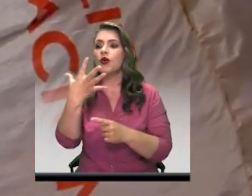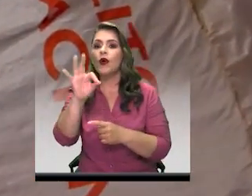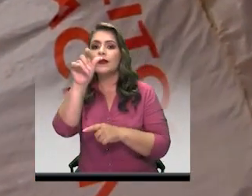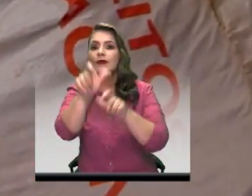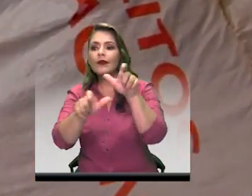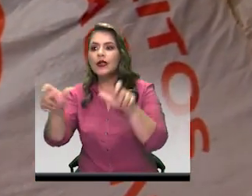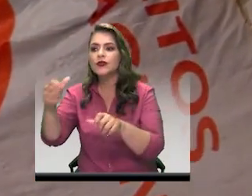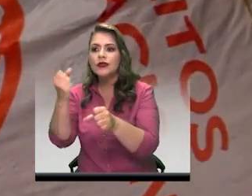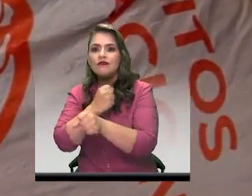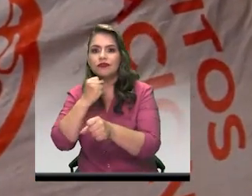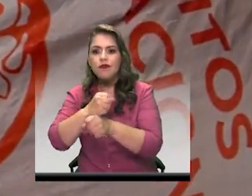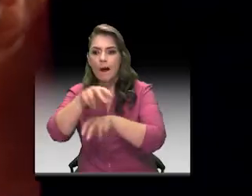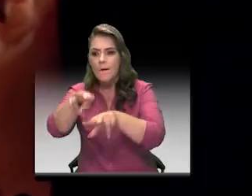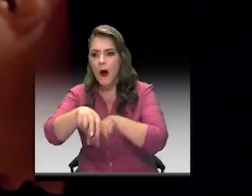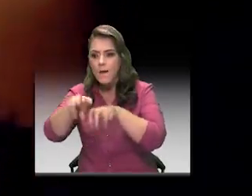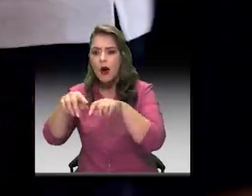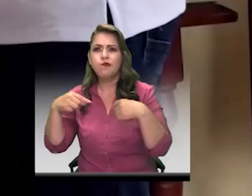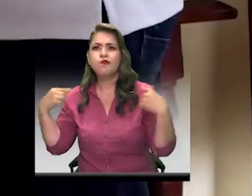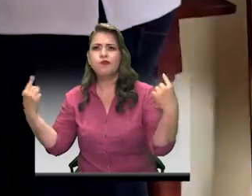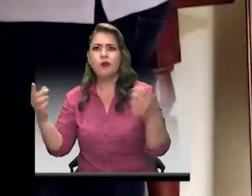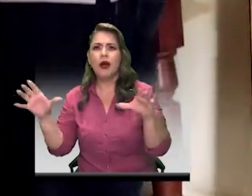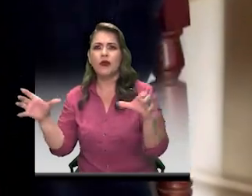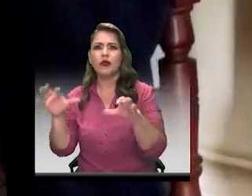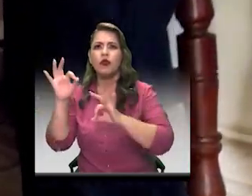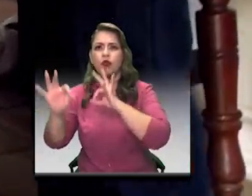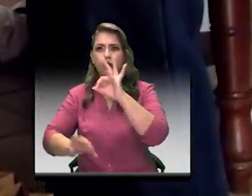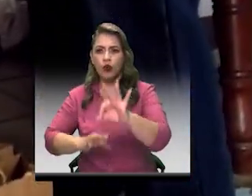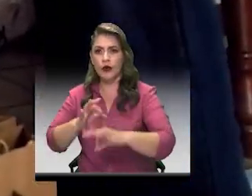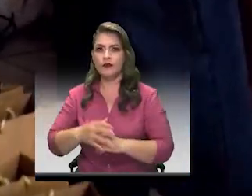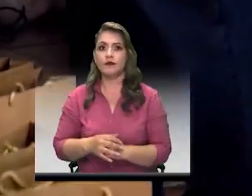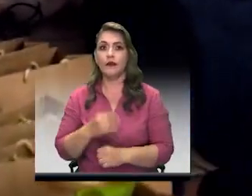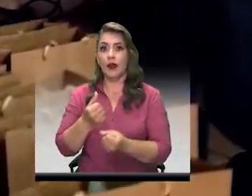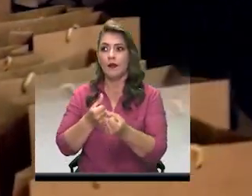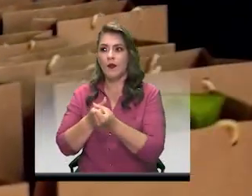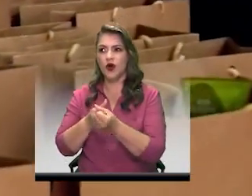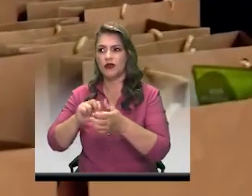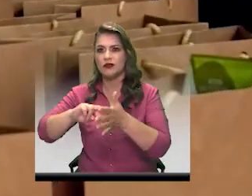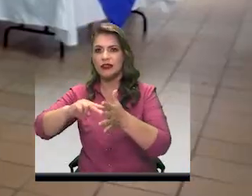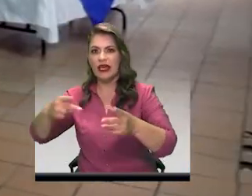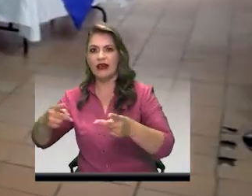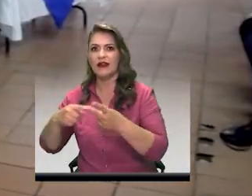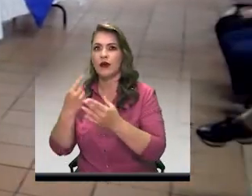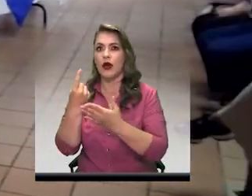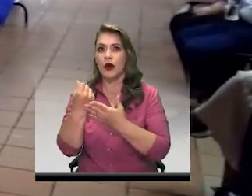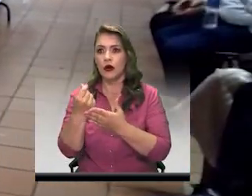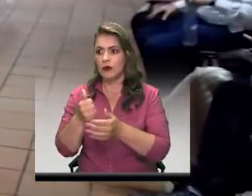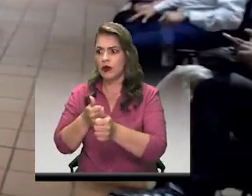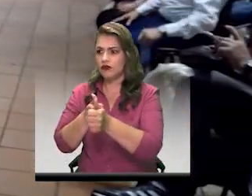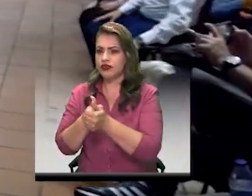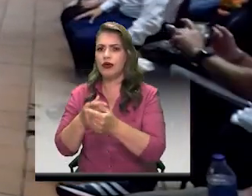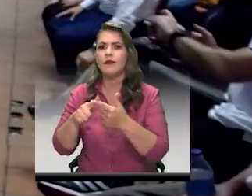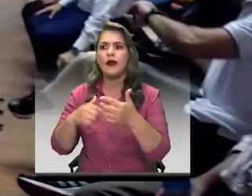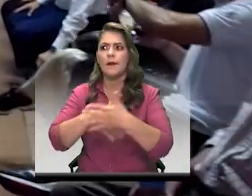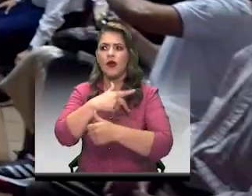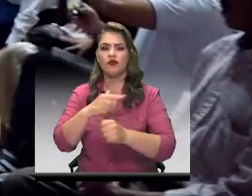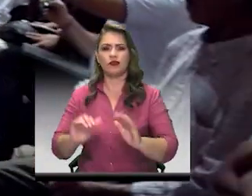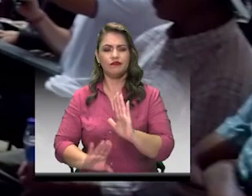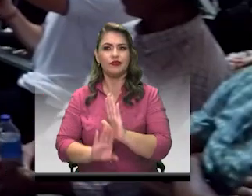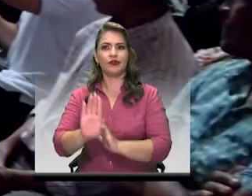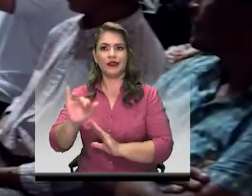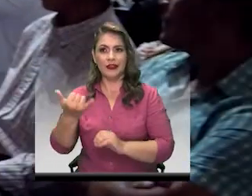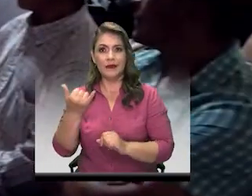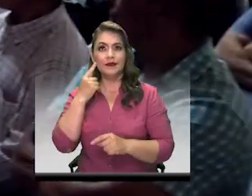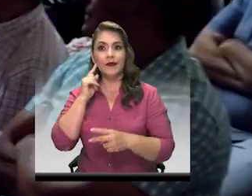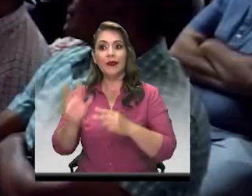agropecuarios en todo el corregimiento, quienes reciben apoyo técnico y económico para mejorar sus unidades productivas. Además,